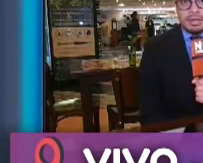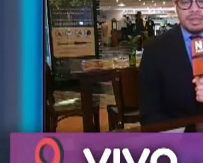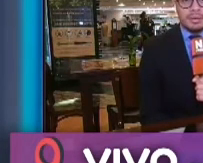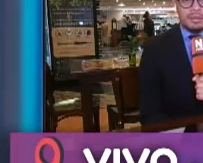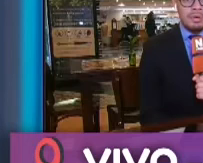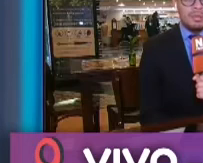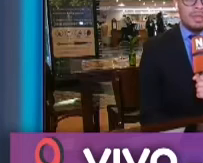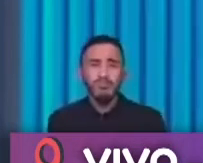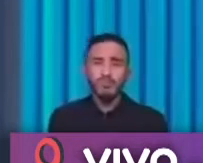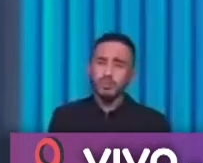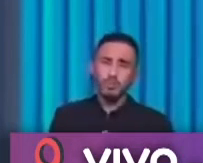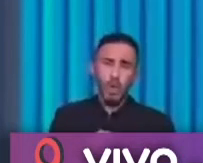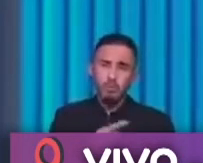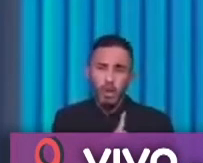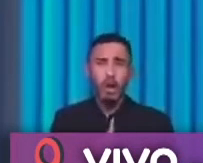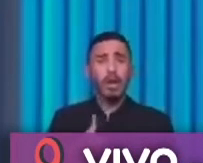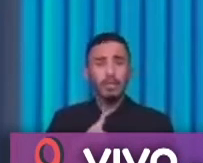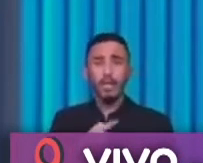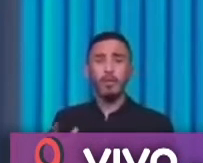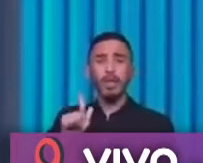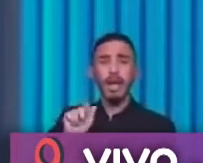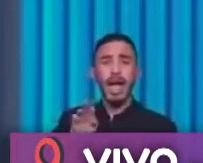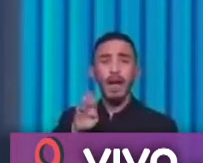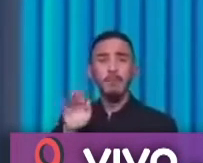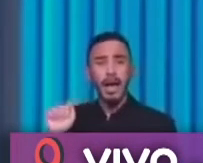Sí. Recordemos que Lula da Silva fue